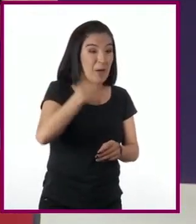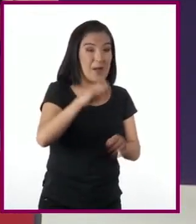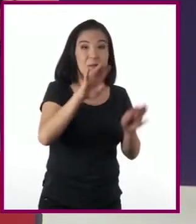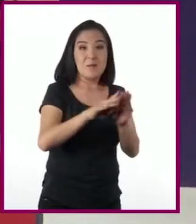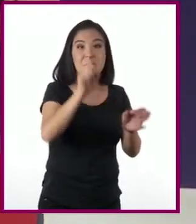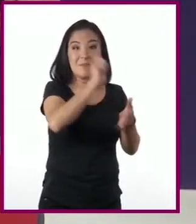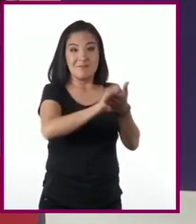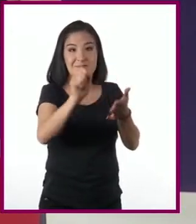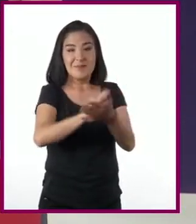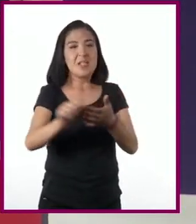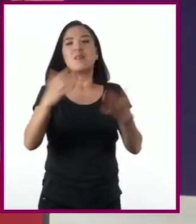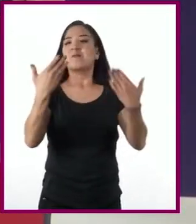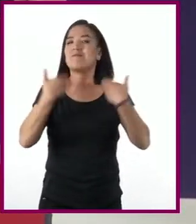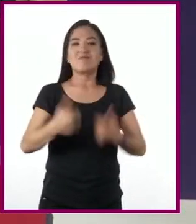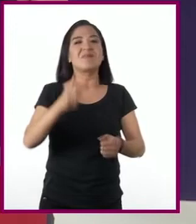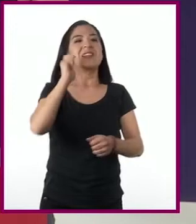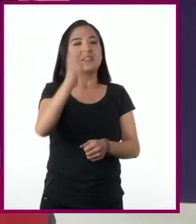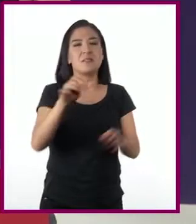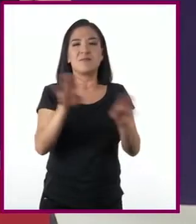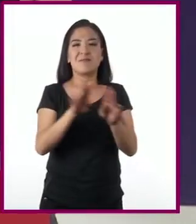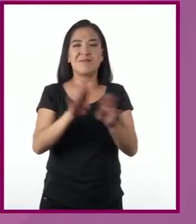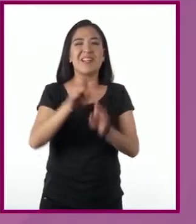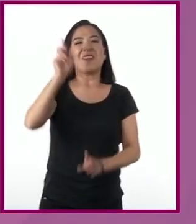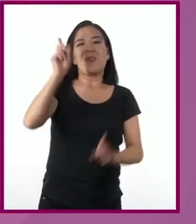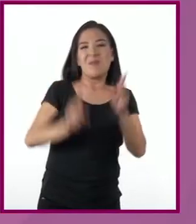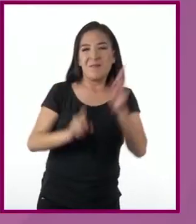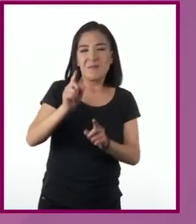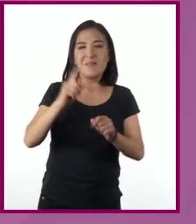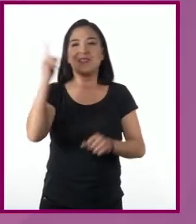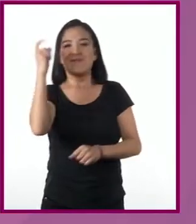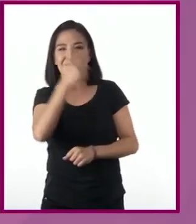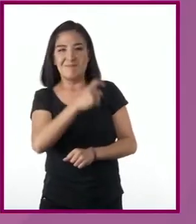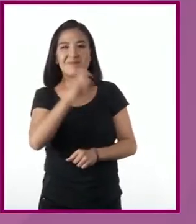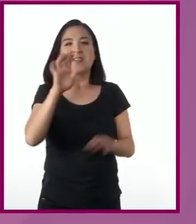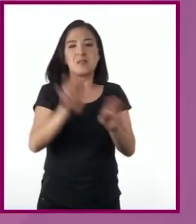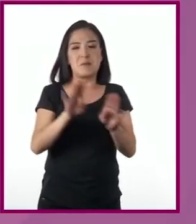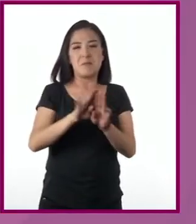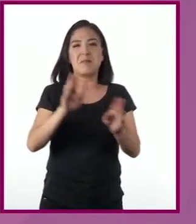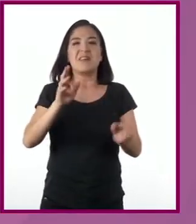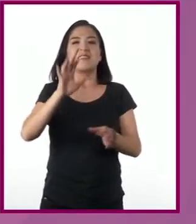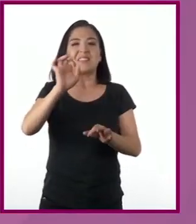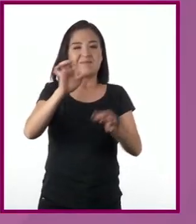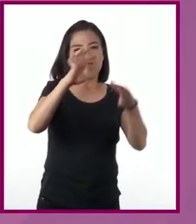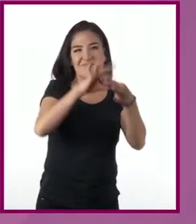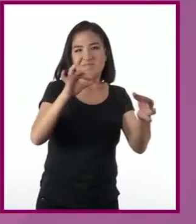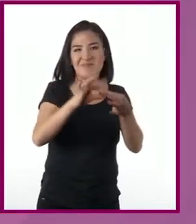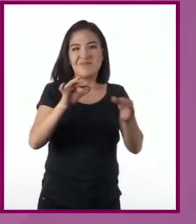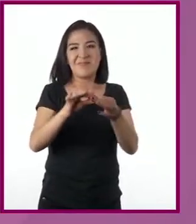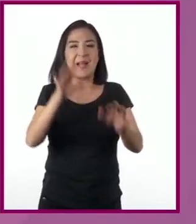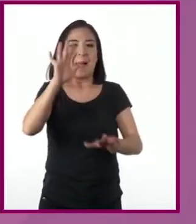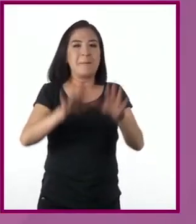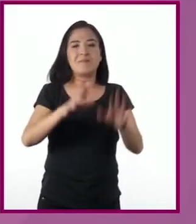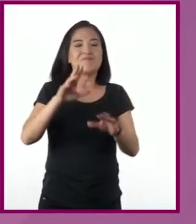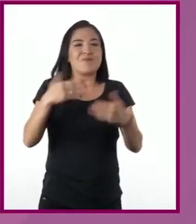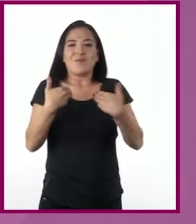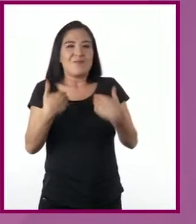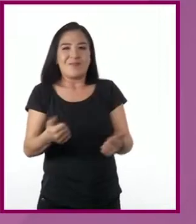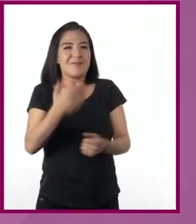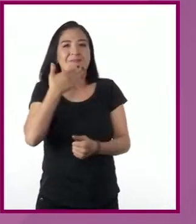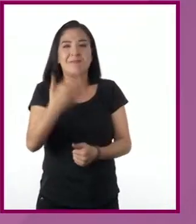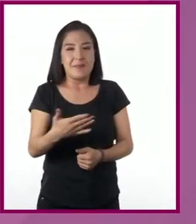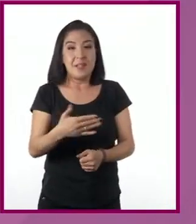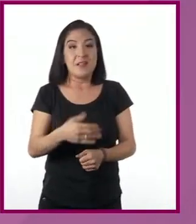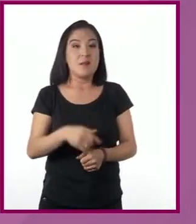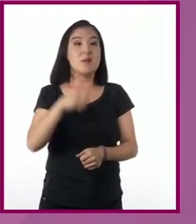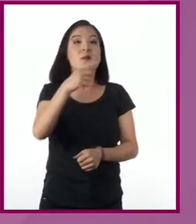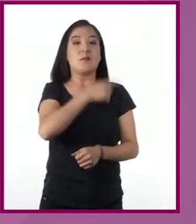sería comprensible y caeríamos en ambigüedades, es decir, en expresiones que pueden entenderse de diversas formas. Y si algo